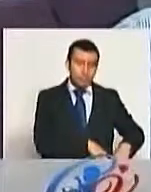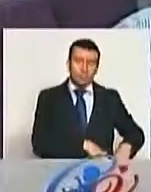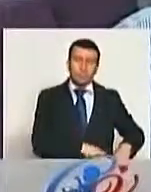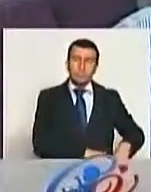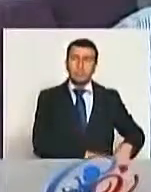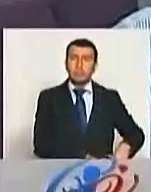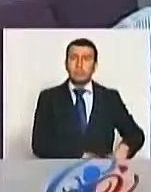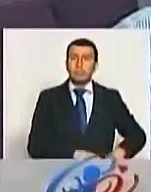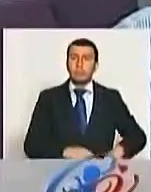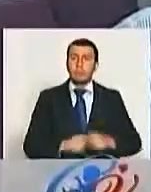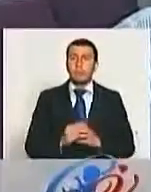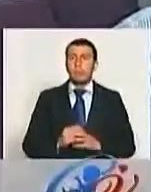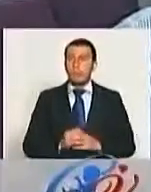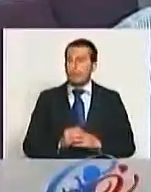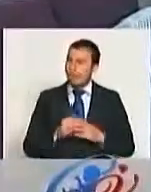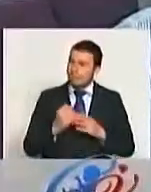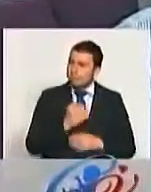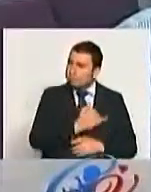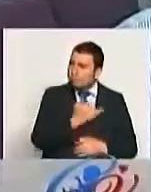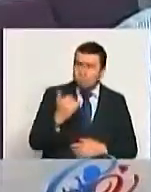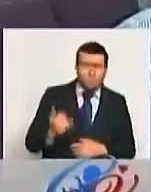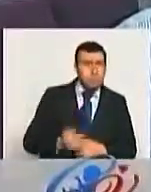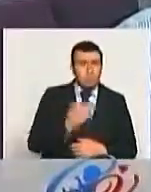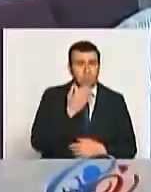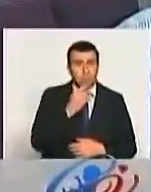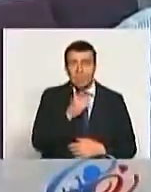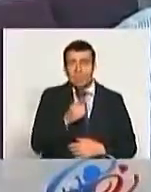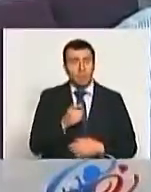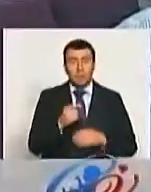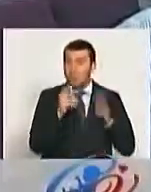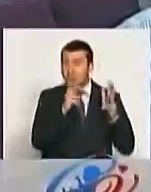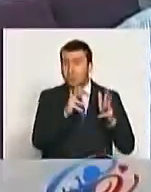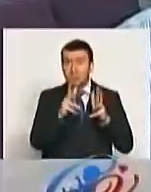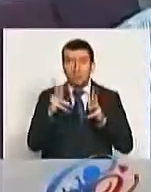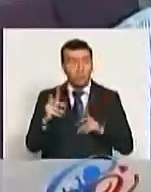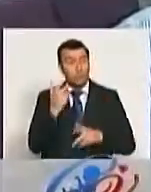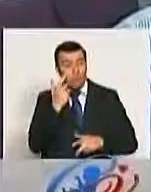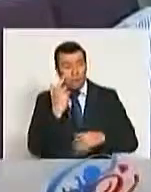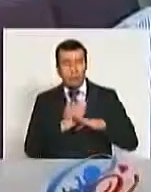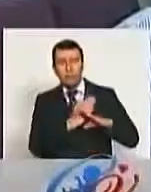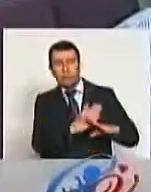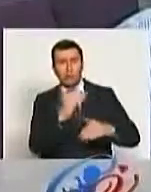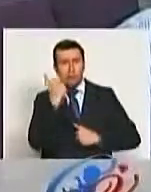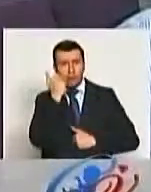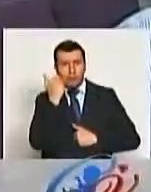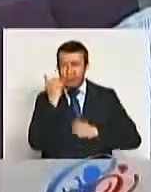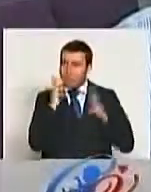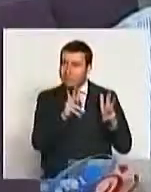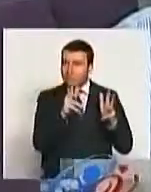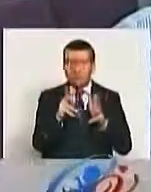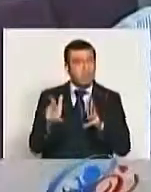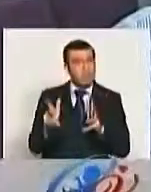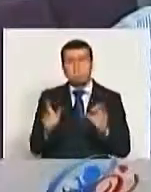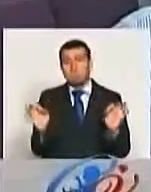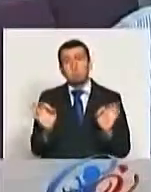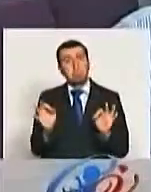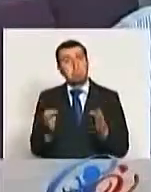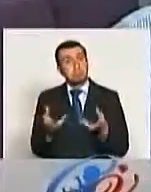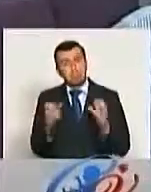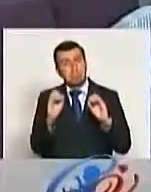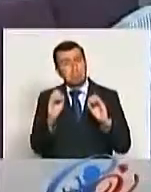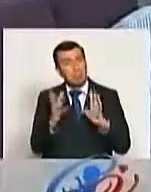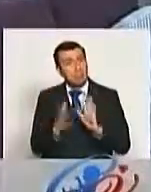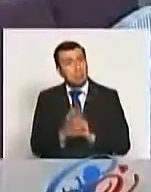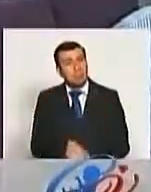tengamos grandes programas de prevención a nivel nacional a través de las territoriales, de las seccionales, de las EPS. No,